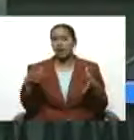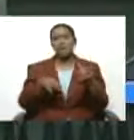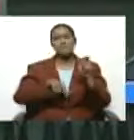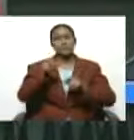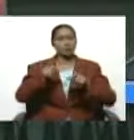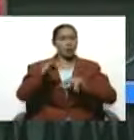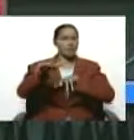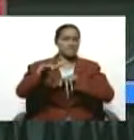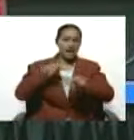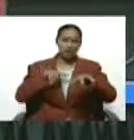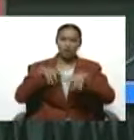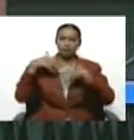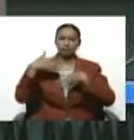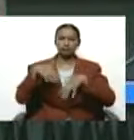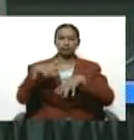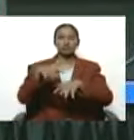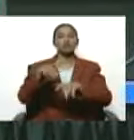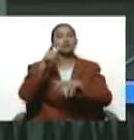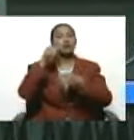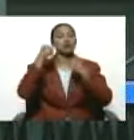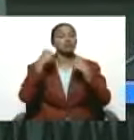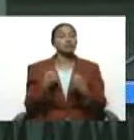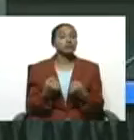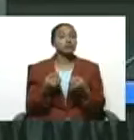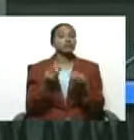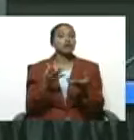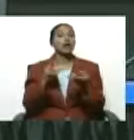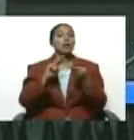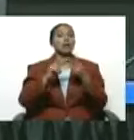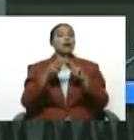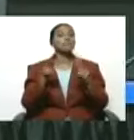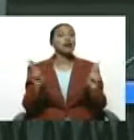mayoritaria y debe garantizar la paz posterior.